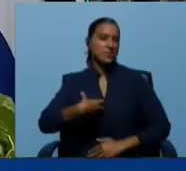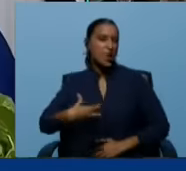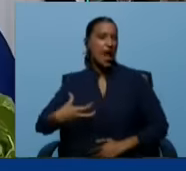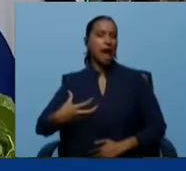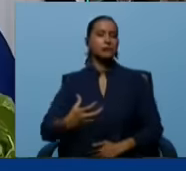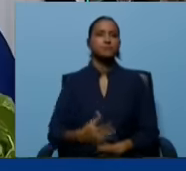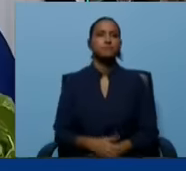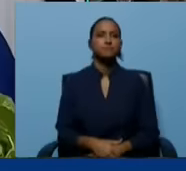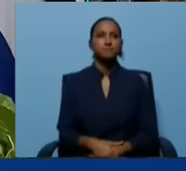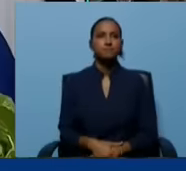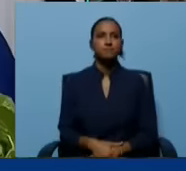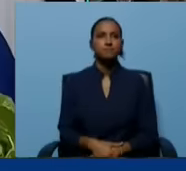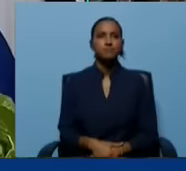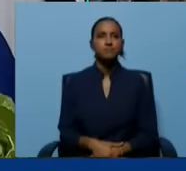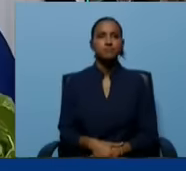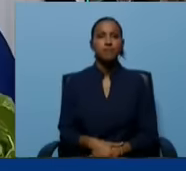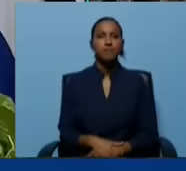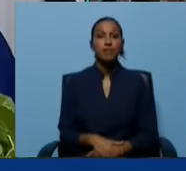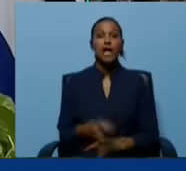El fascismo y el nazismo